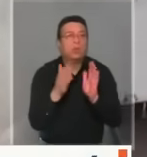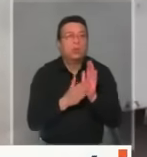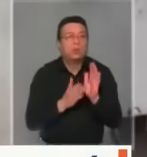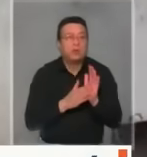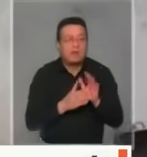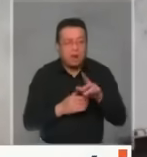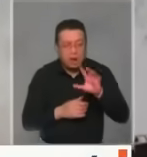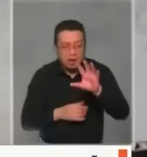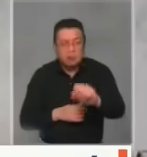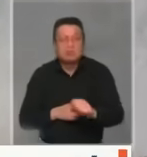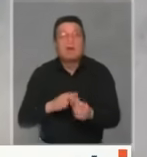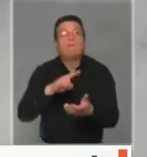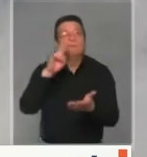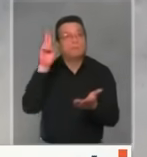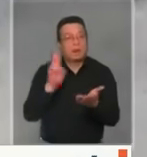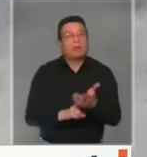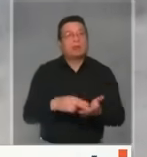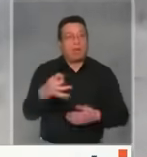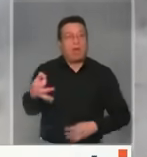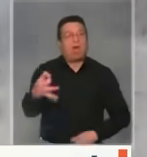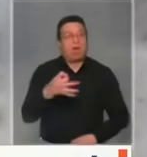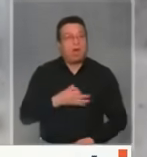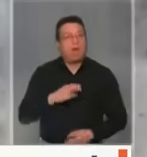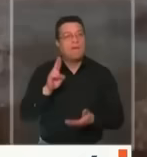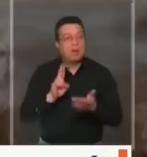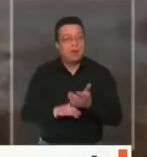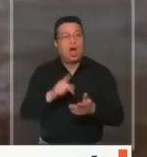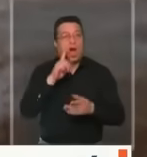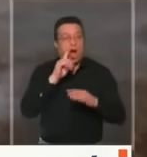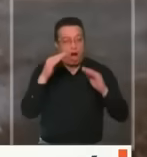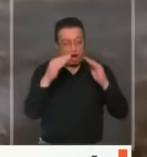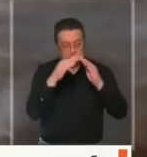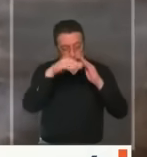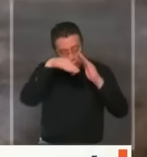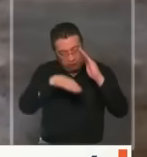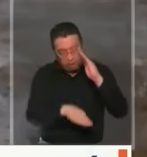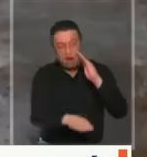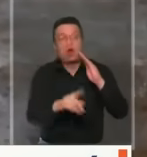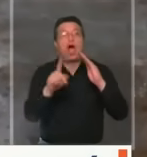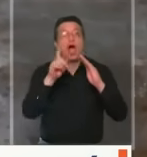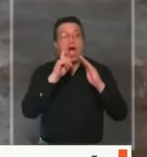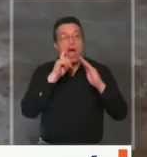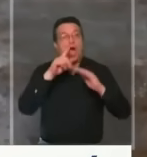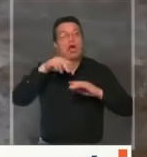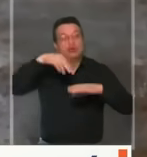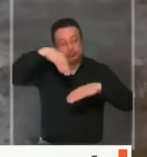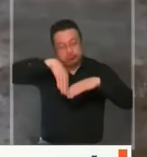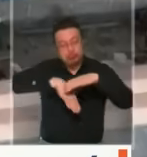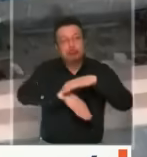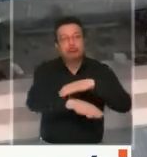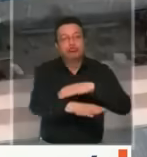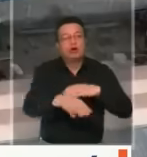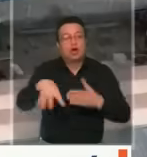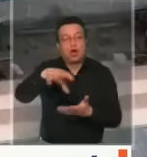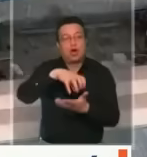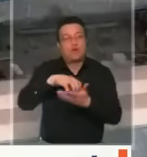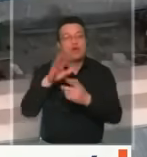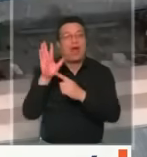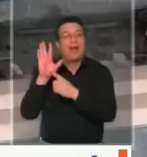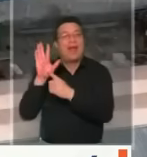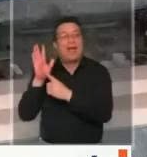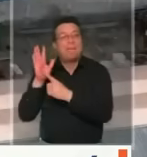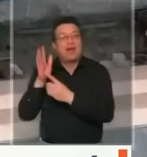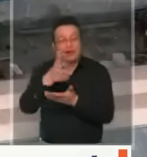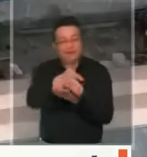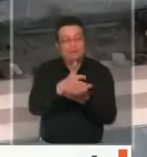parte, la veracidad del mensaje. Efectivamente, abajo de esta carpa, ubicada en un terreno en los límites de las comunas de Lo Espejo y